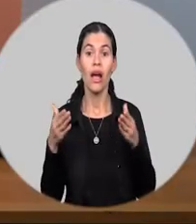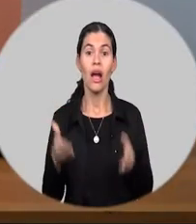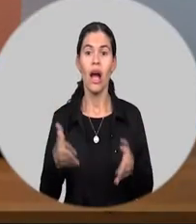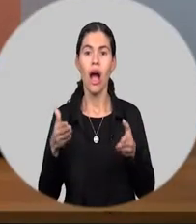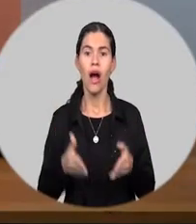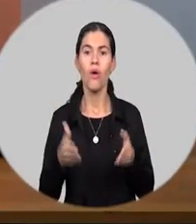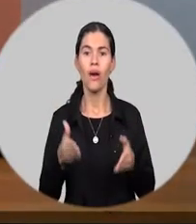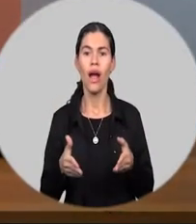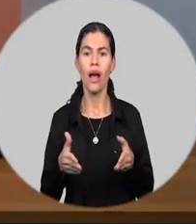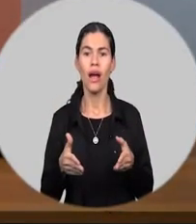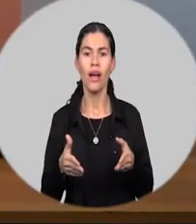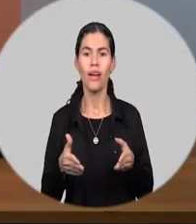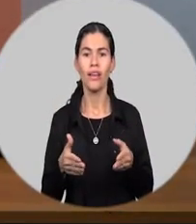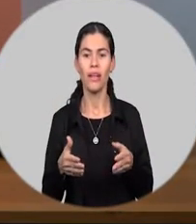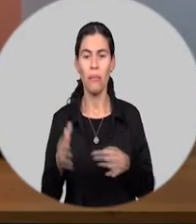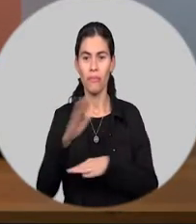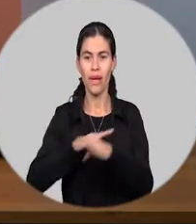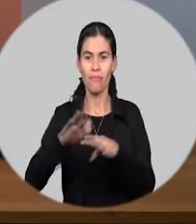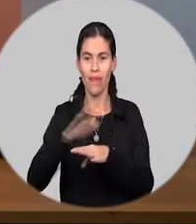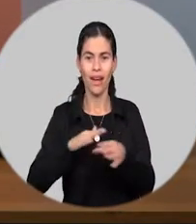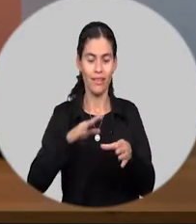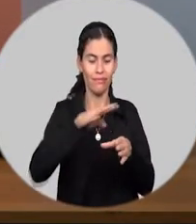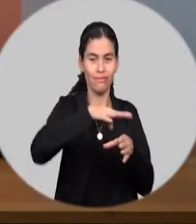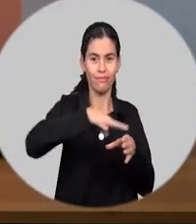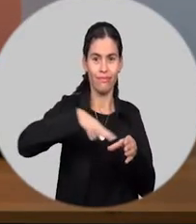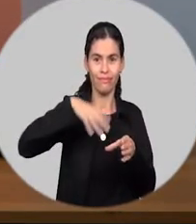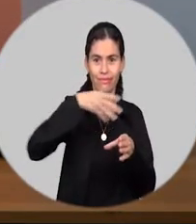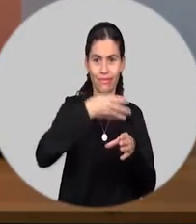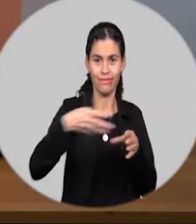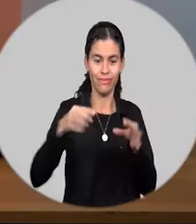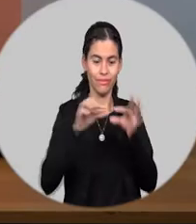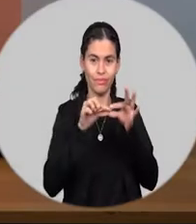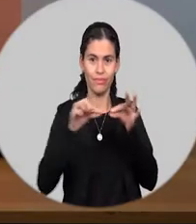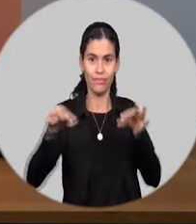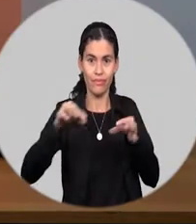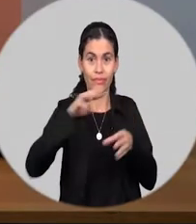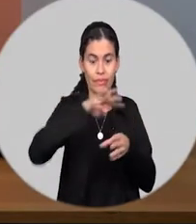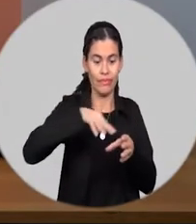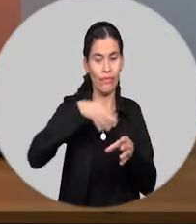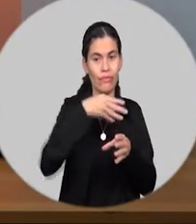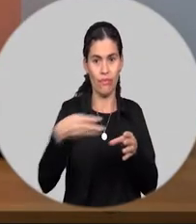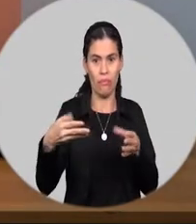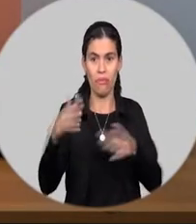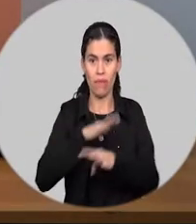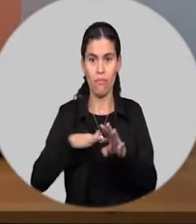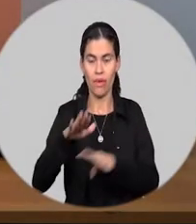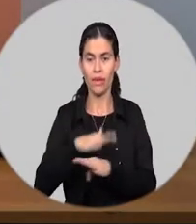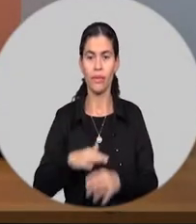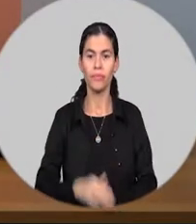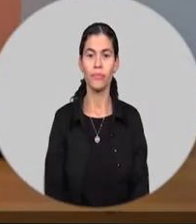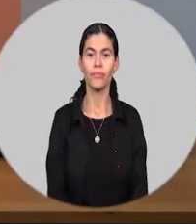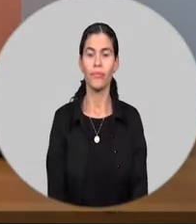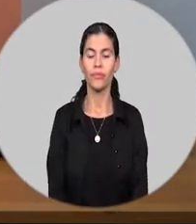Ahora vamos a hacer las rendijas de las pastas frolas, que son las tiritas, las que van encima, ¿verdad?